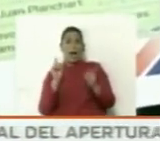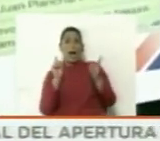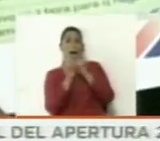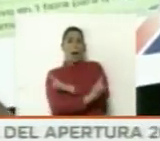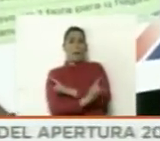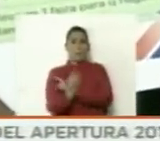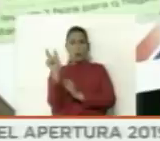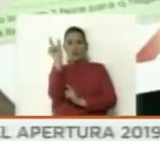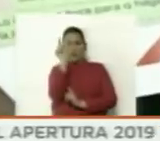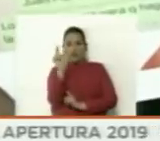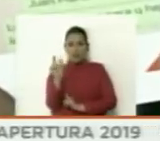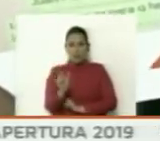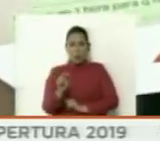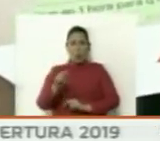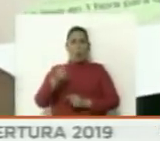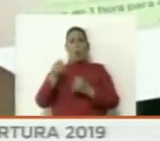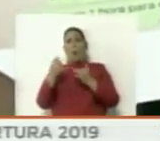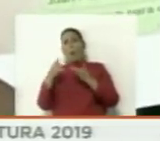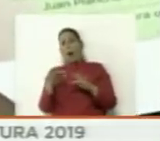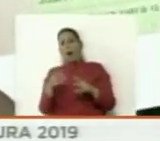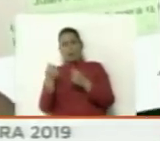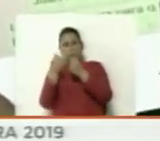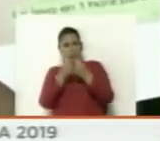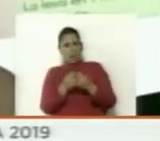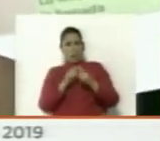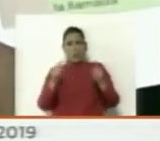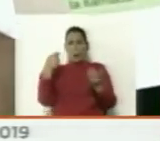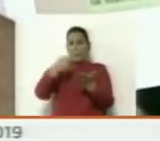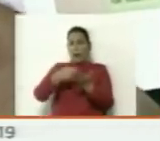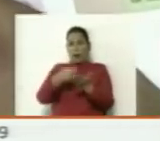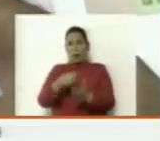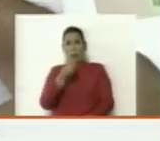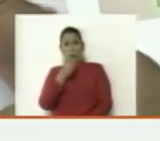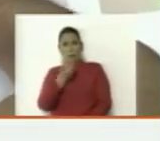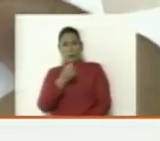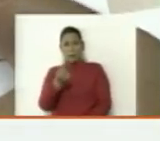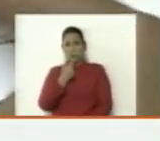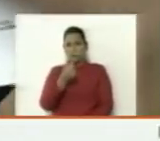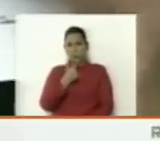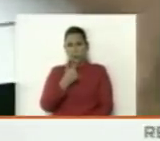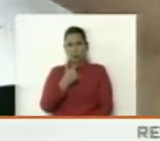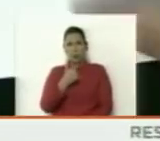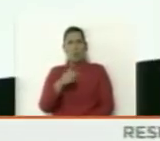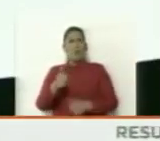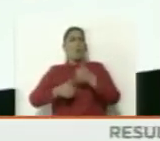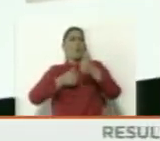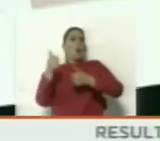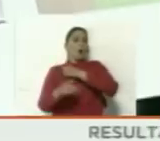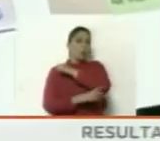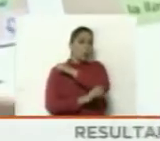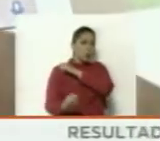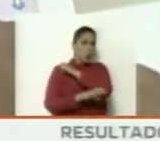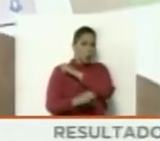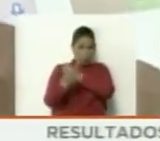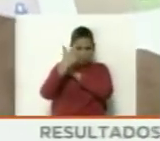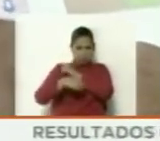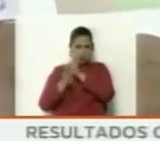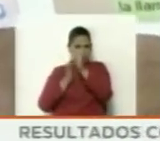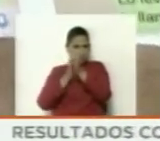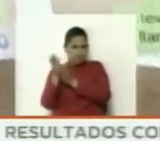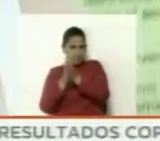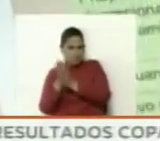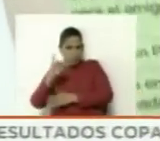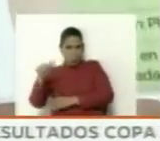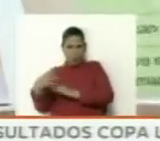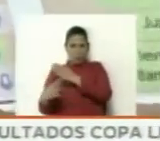ósea? ¿Cuánta de la plata para pagar alimentos, medicamentos me voy a robar? ¿Cuánto? Y el